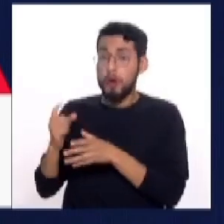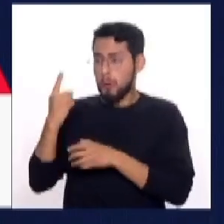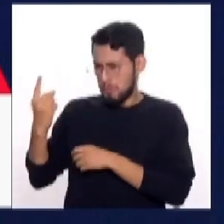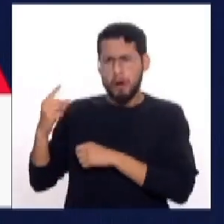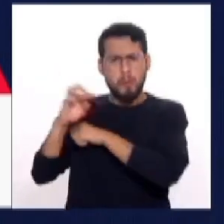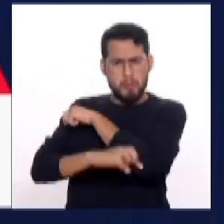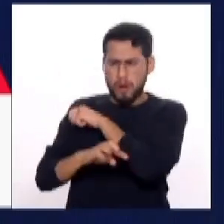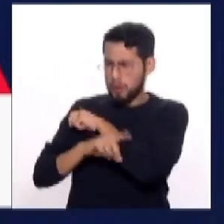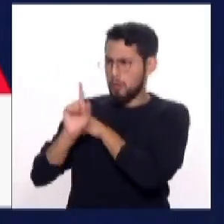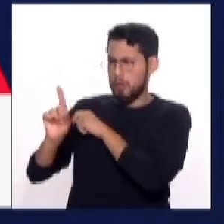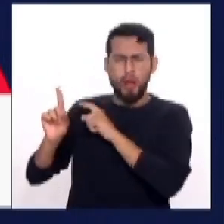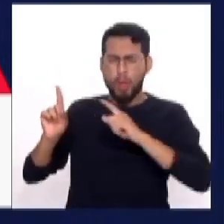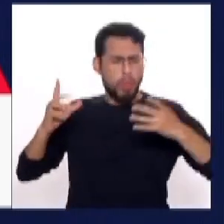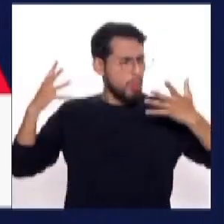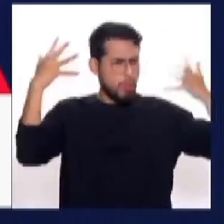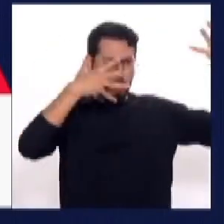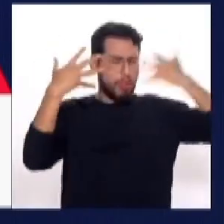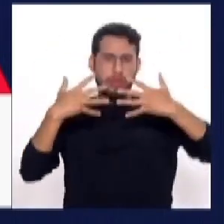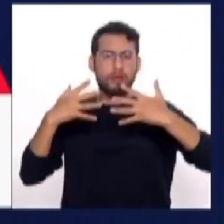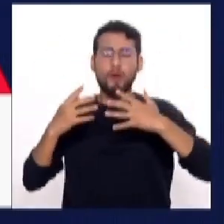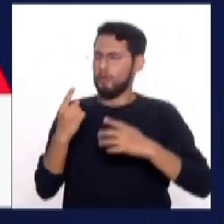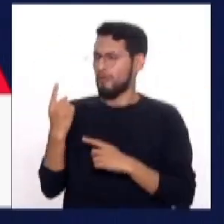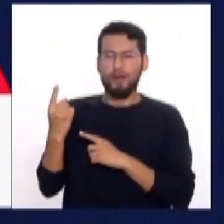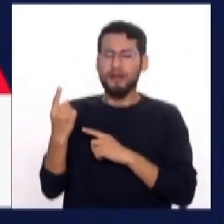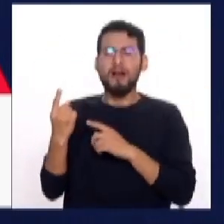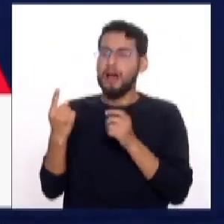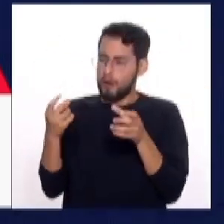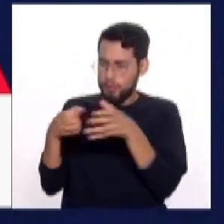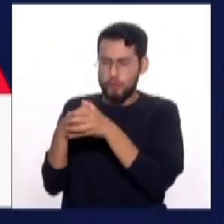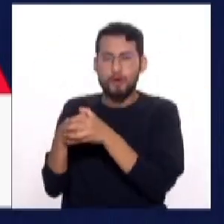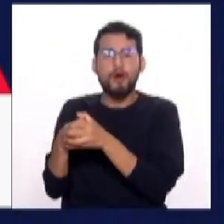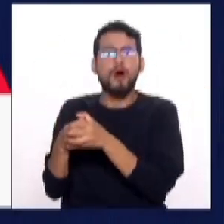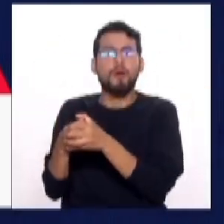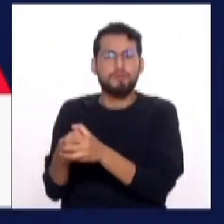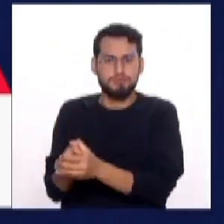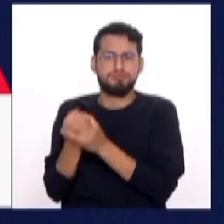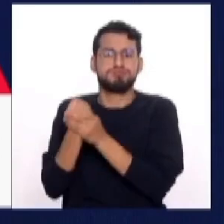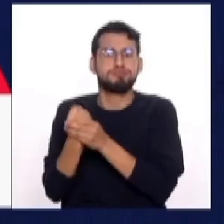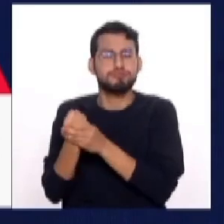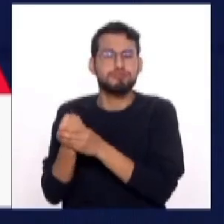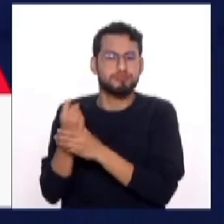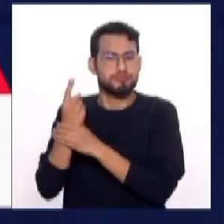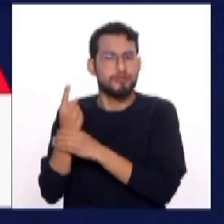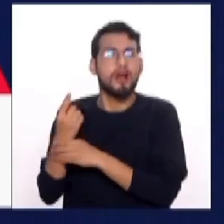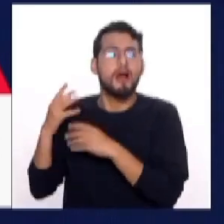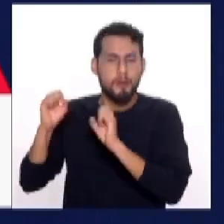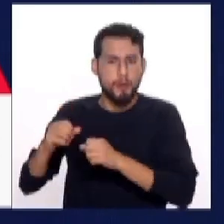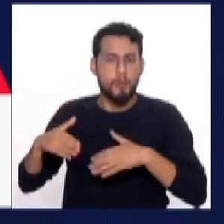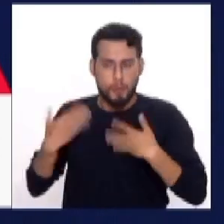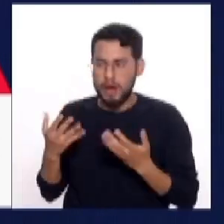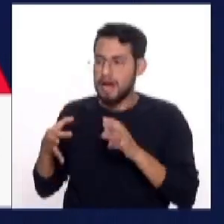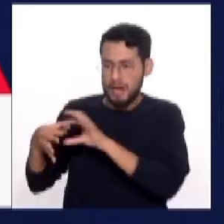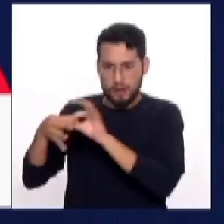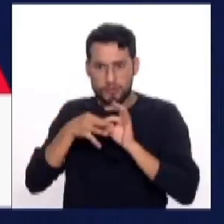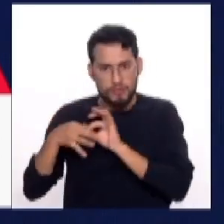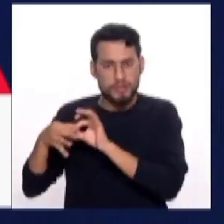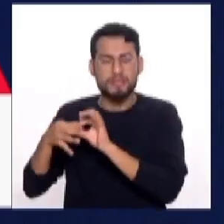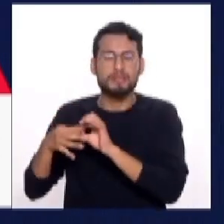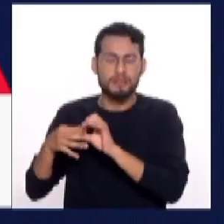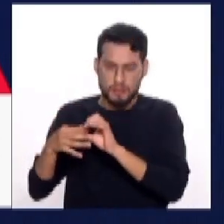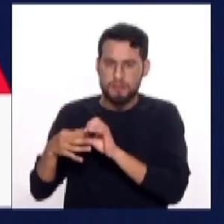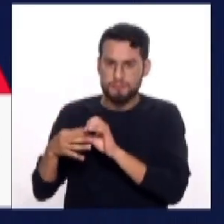si hay muchos problemas Y esta es la necesidad de que haya una integración regional